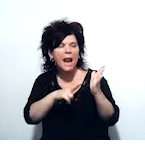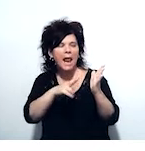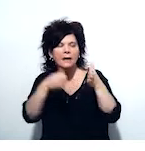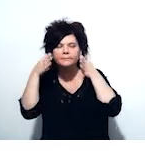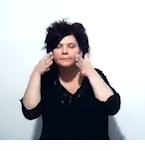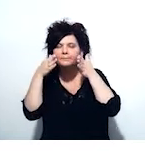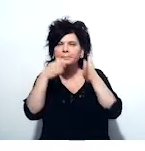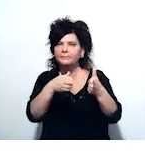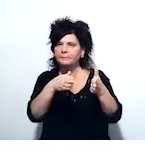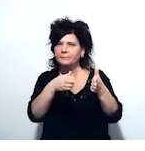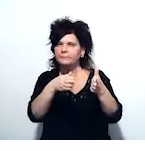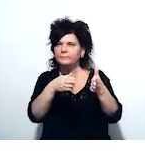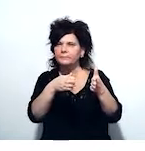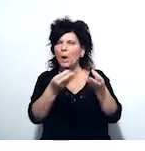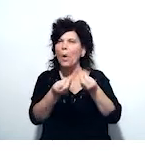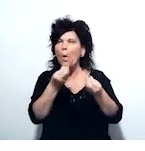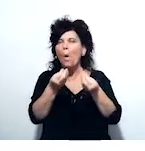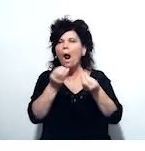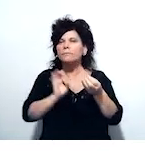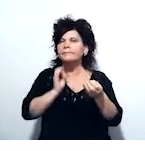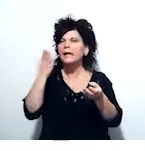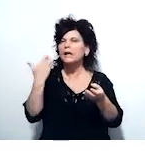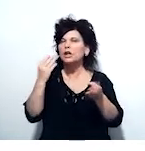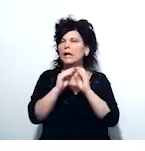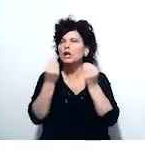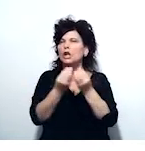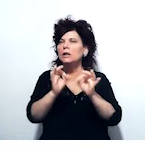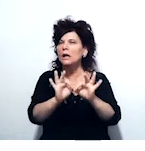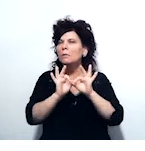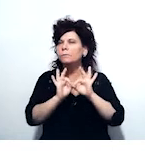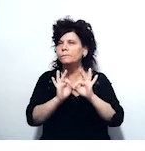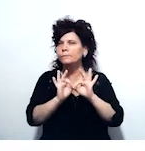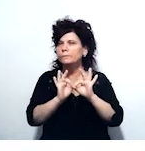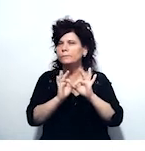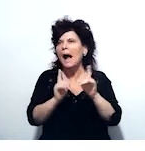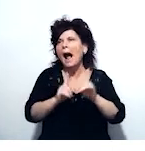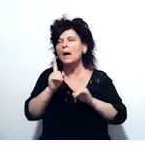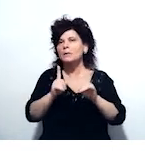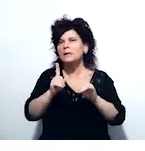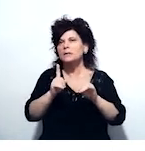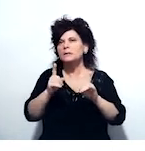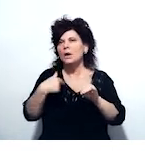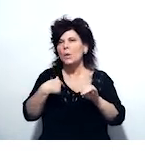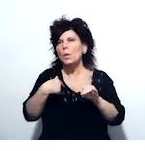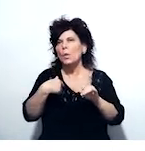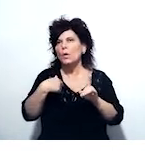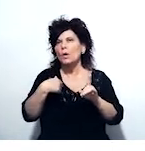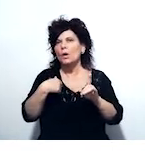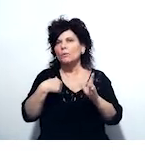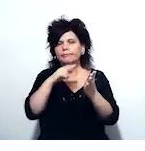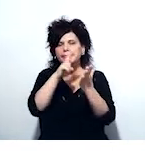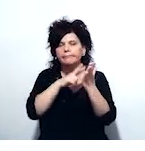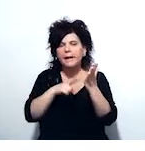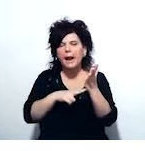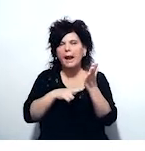¿para cuál es la historia completa? O sea, poner en contexto. A veces uno lee solo una cosa y si entiende el contexto, el concepto